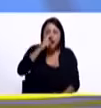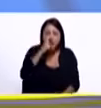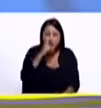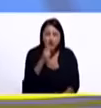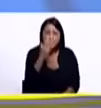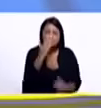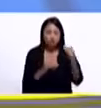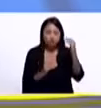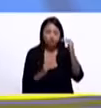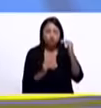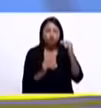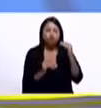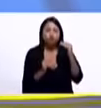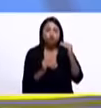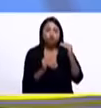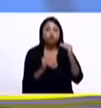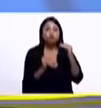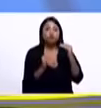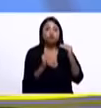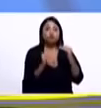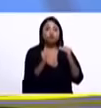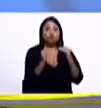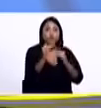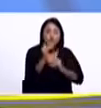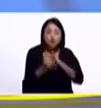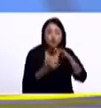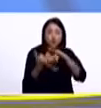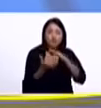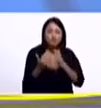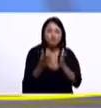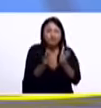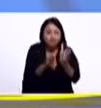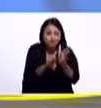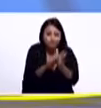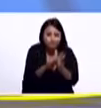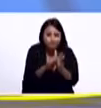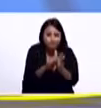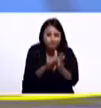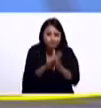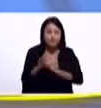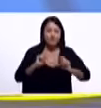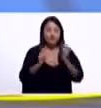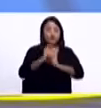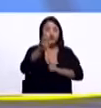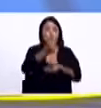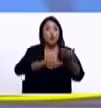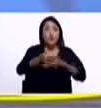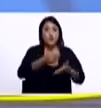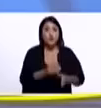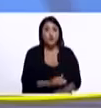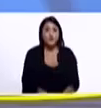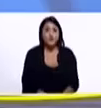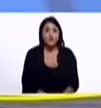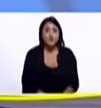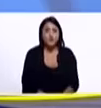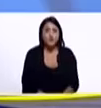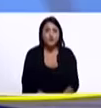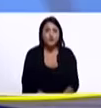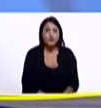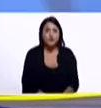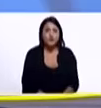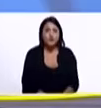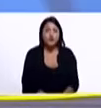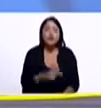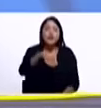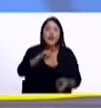de estabilidad institucional que han permitido emprender con buen pie el camino de la transformación económica, considerando que